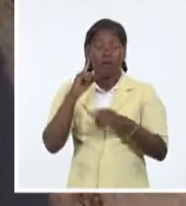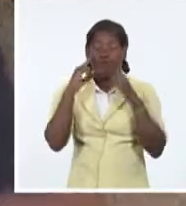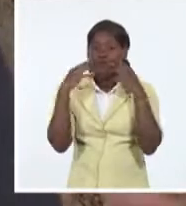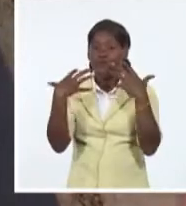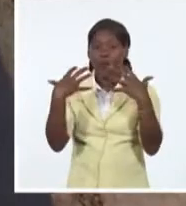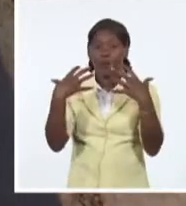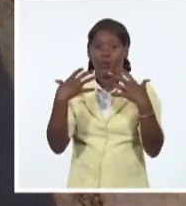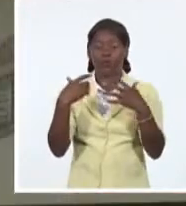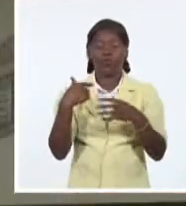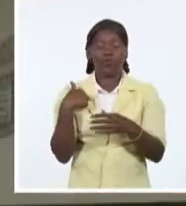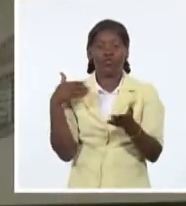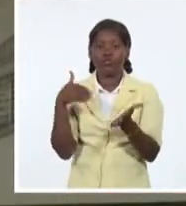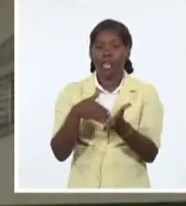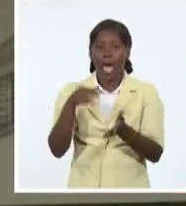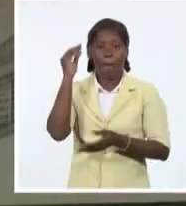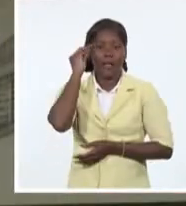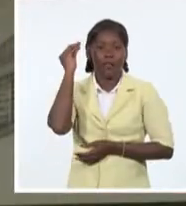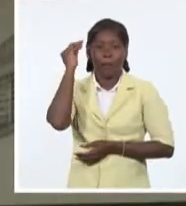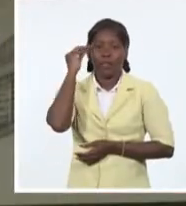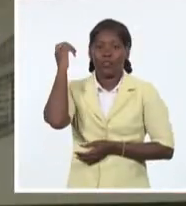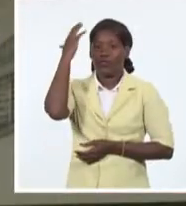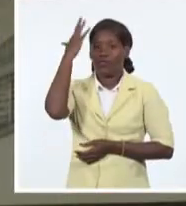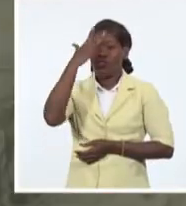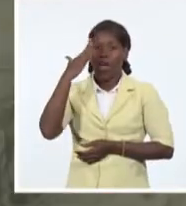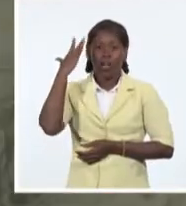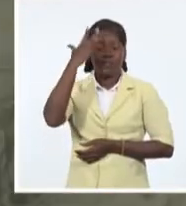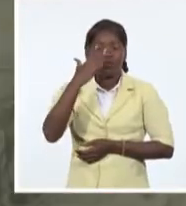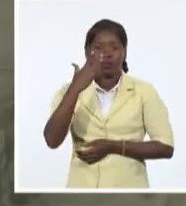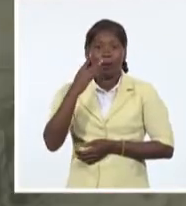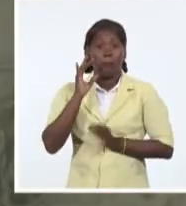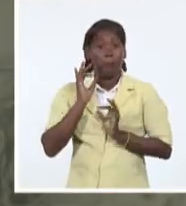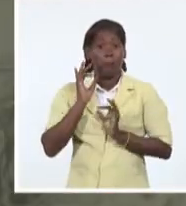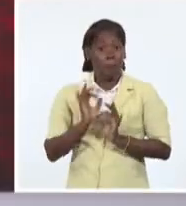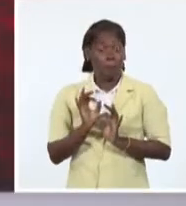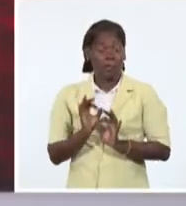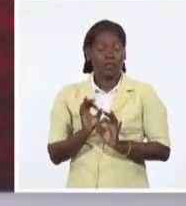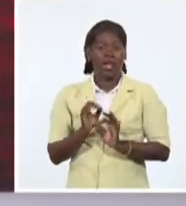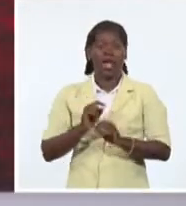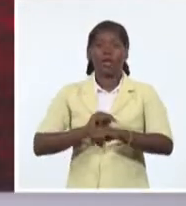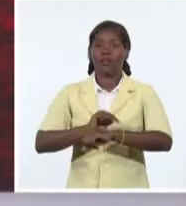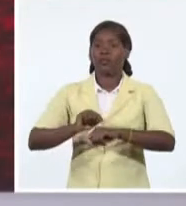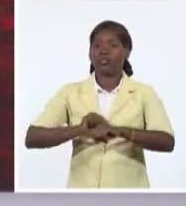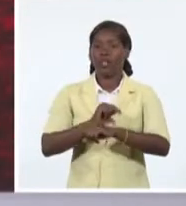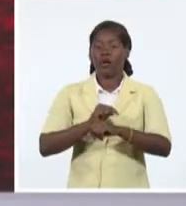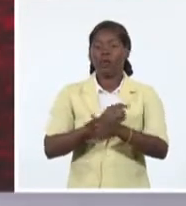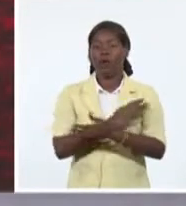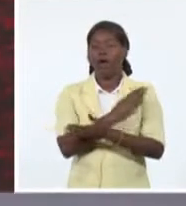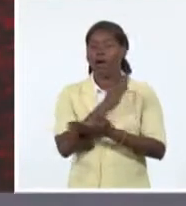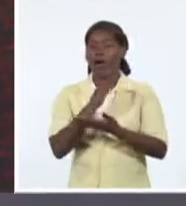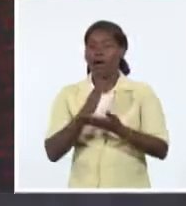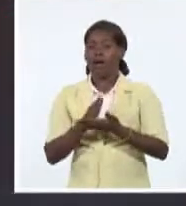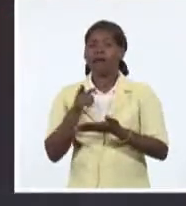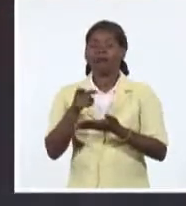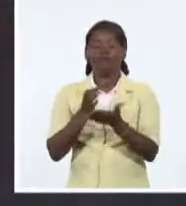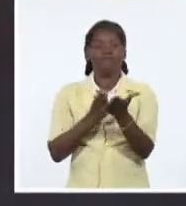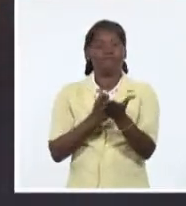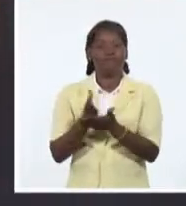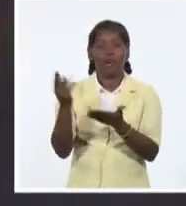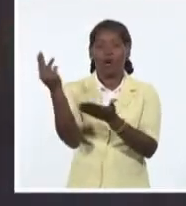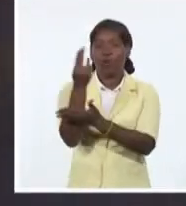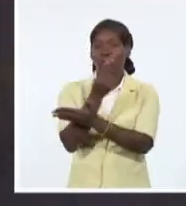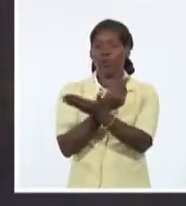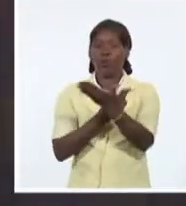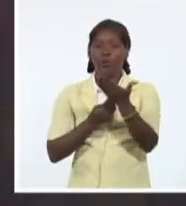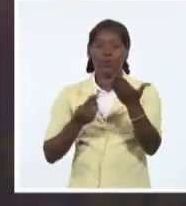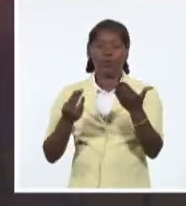de soñar y de soñar y de soñar la sala es positivas superó los límites de su espacio para acariciar los afectos y honrar a la escuela